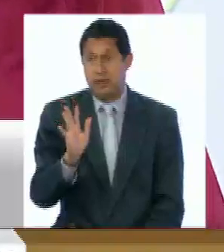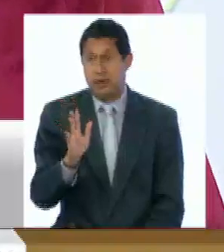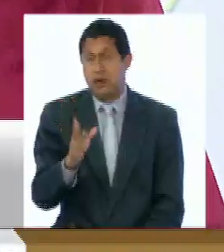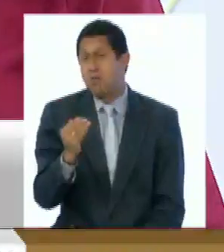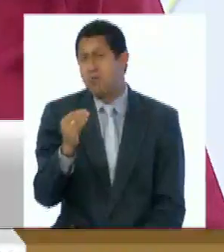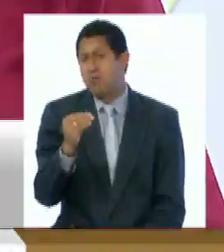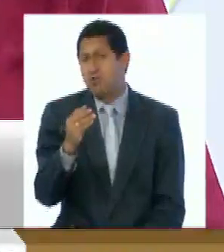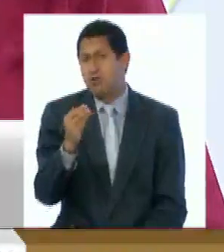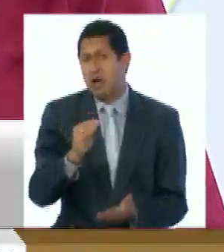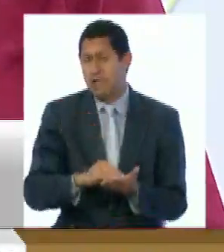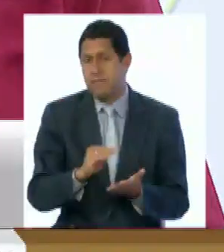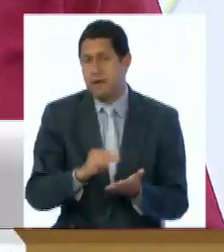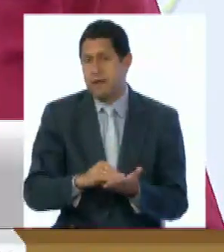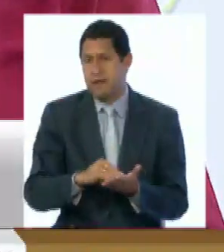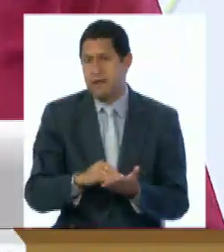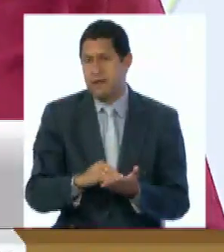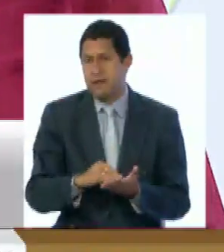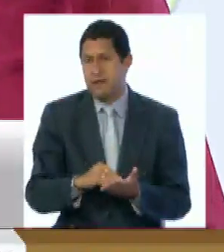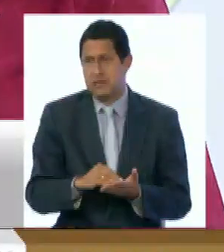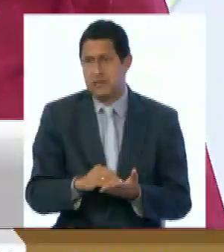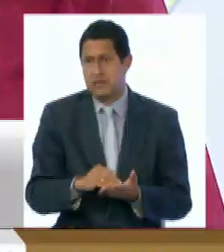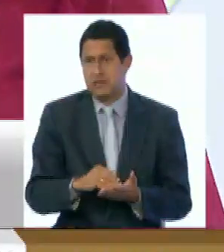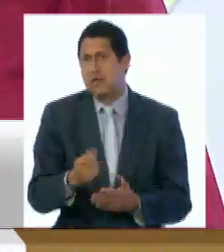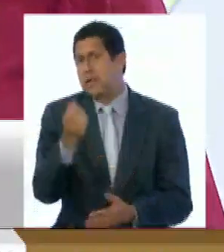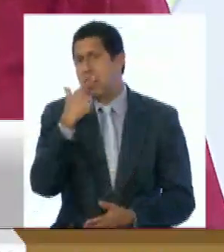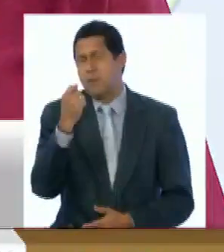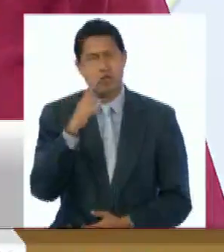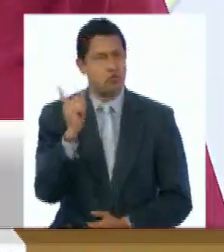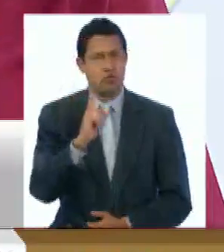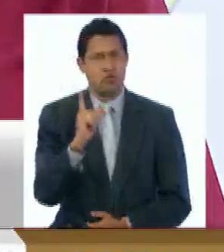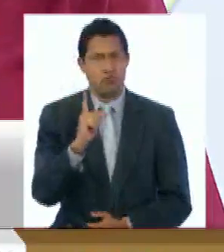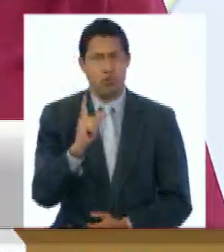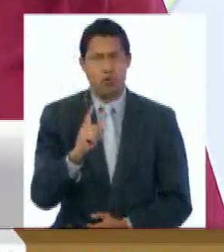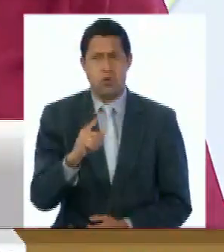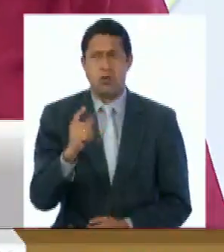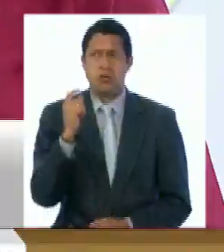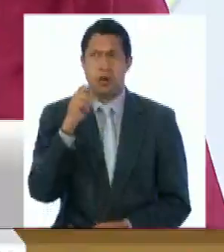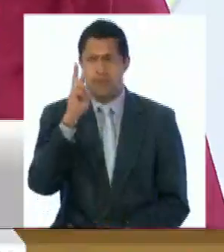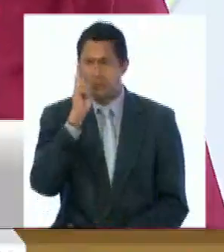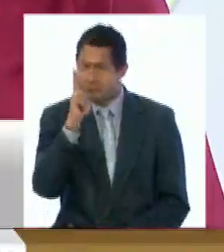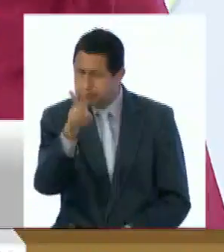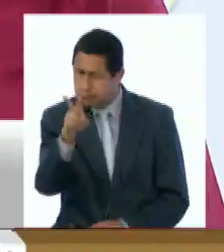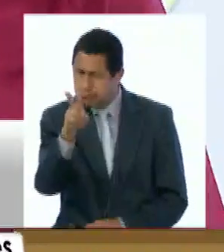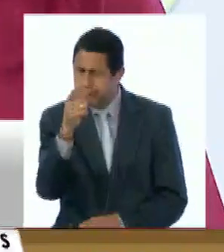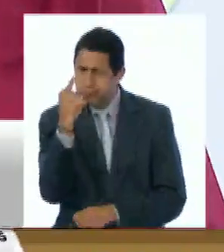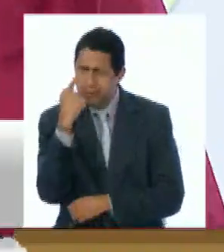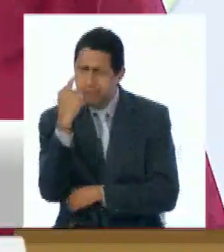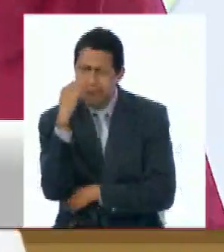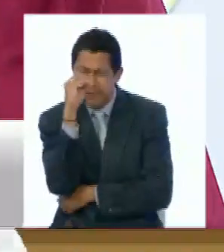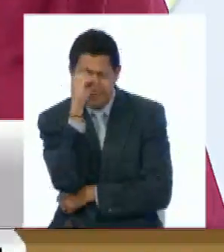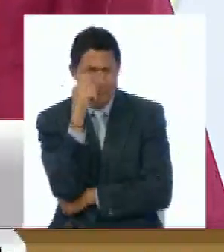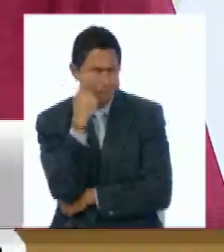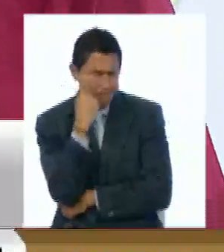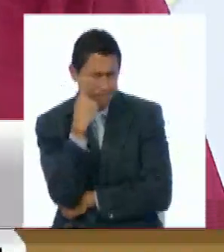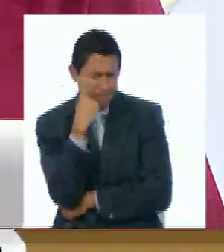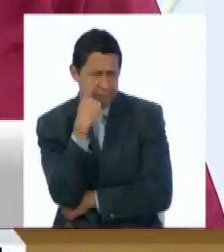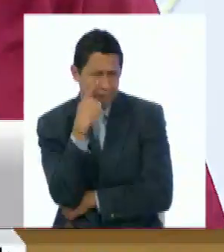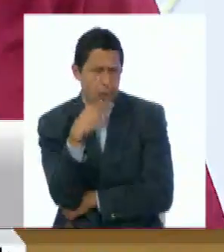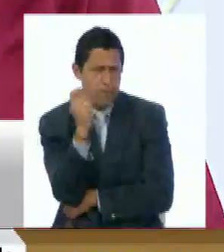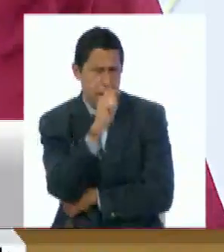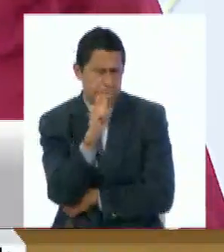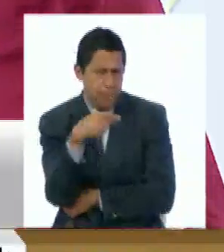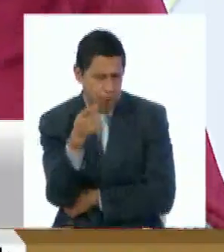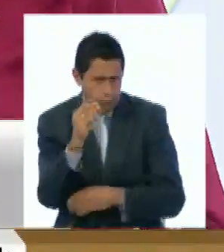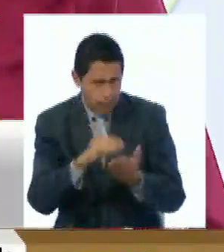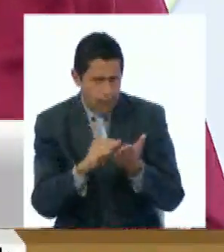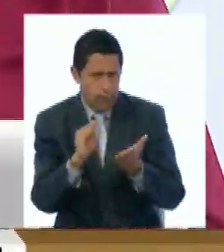muchos de los casos ni ni siquiera es necesario dar tratamiento sino hacer una observación de esos nódulos en otros bueno ahí